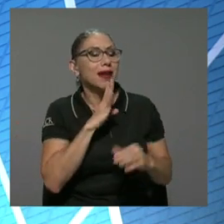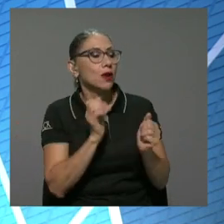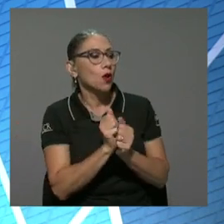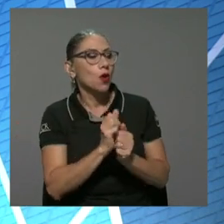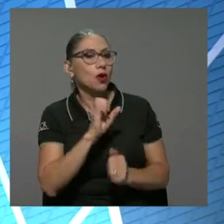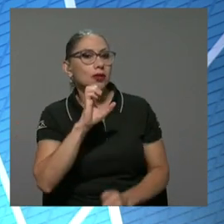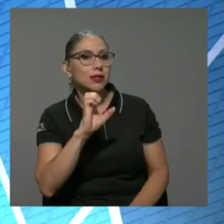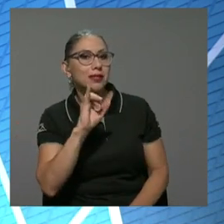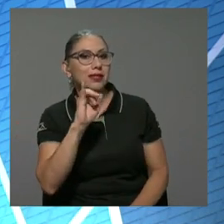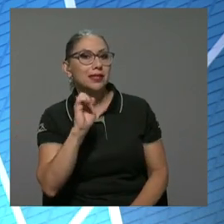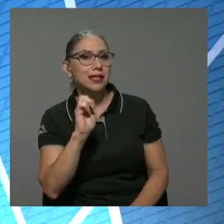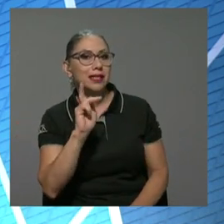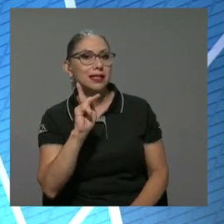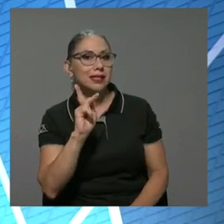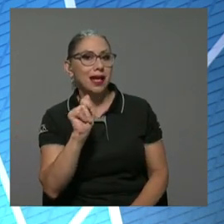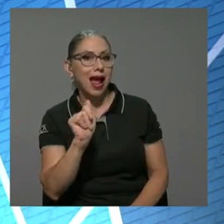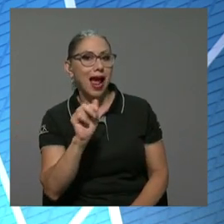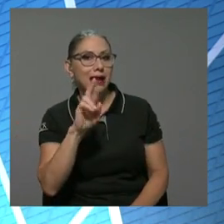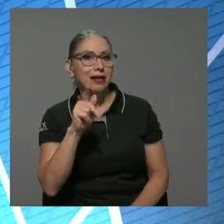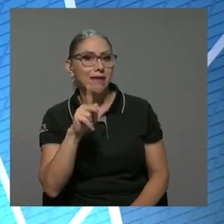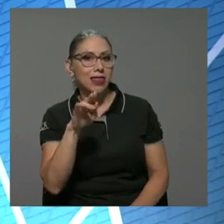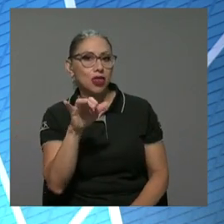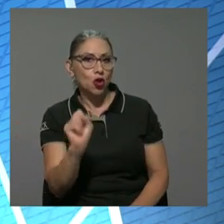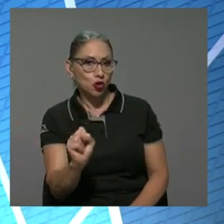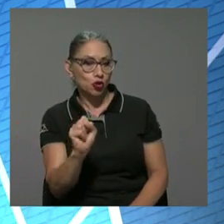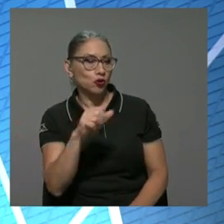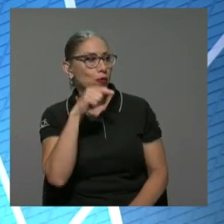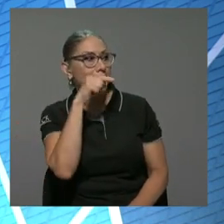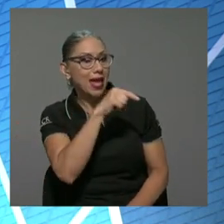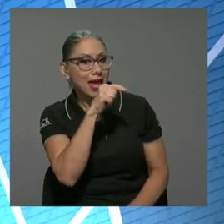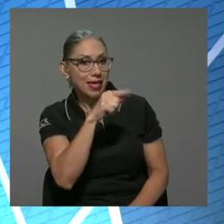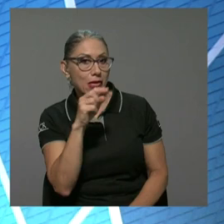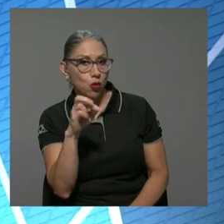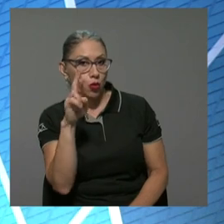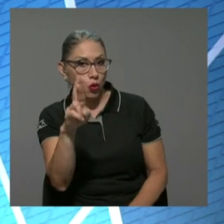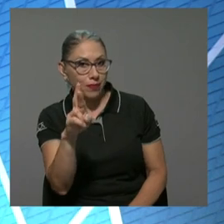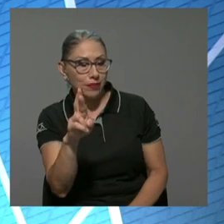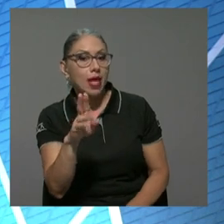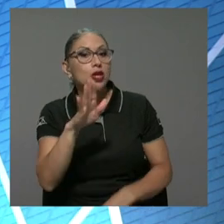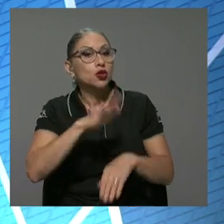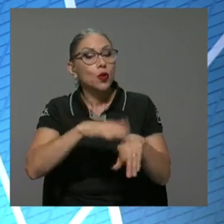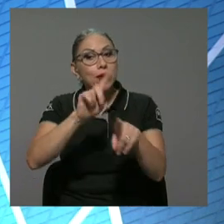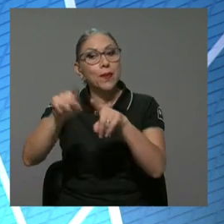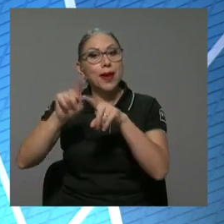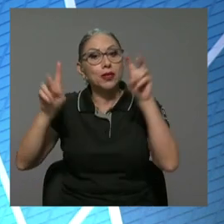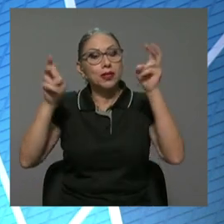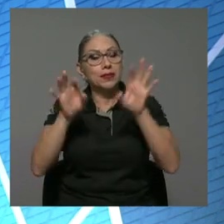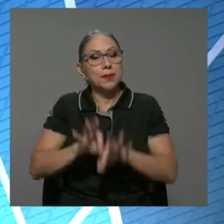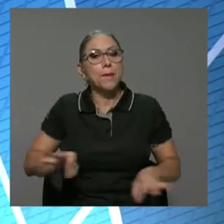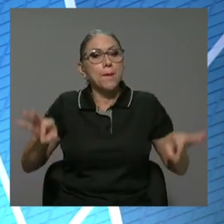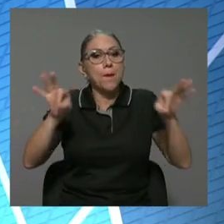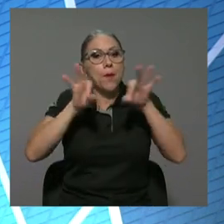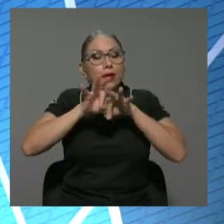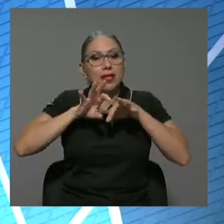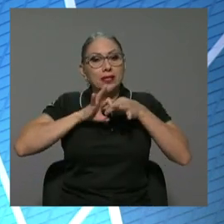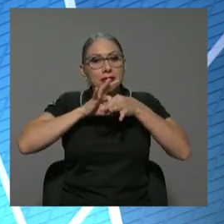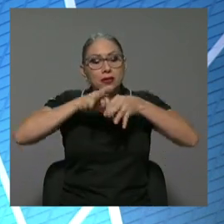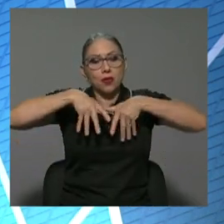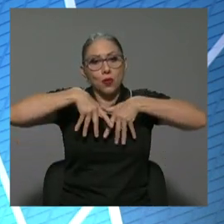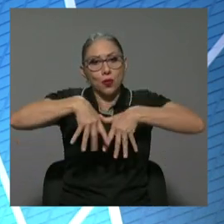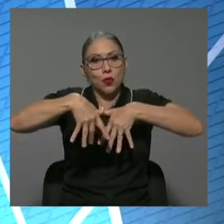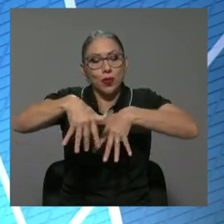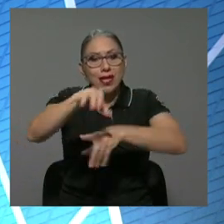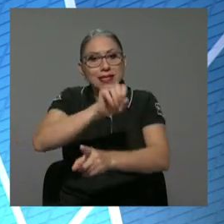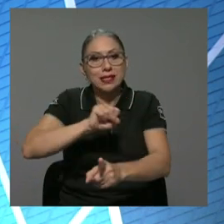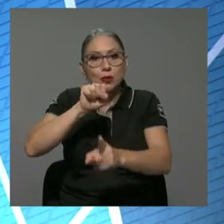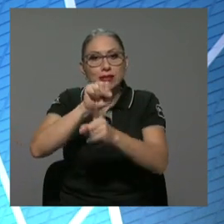Bors, la doctora Cisca Raventós, sobre varios temas pertinentes a esta marcha y a la situación de la educación en los últimos años en Costa